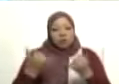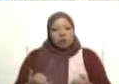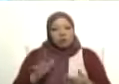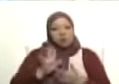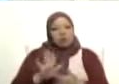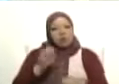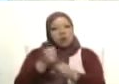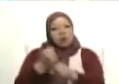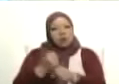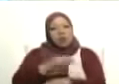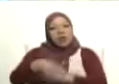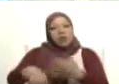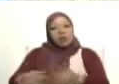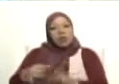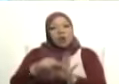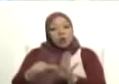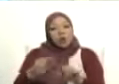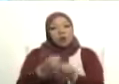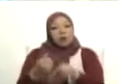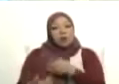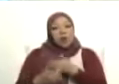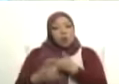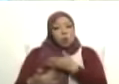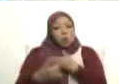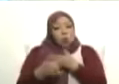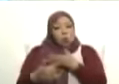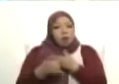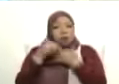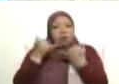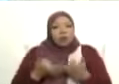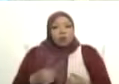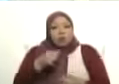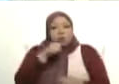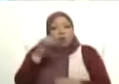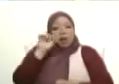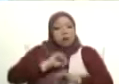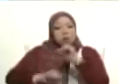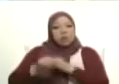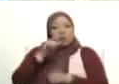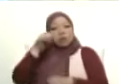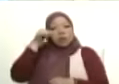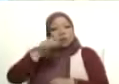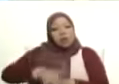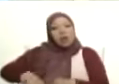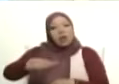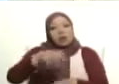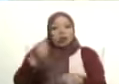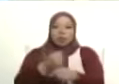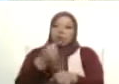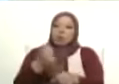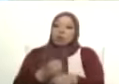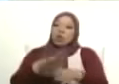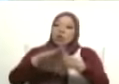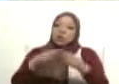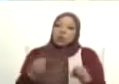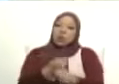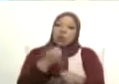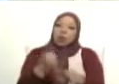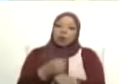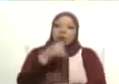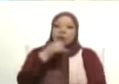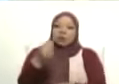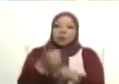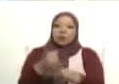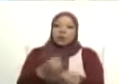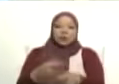al frente de todas las amenazas contra la patria, que hemos estado al frente y combatiendo con ante todas las agresiones,